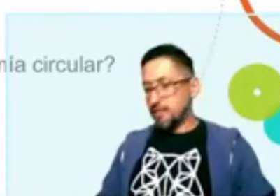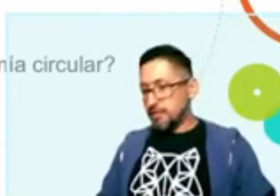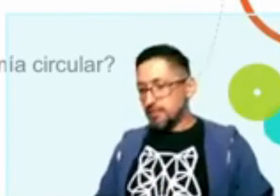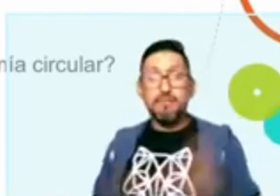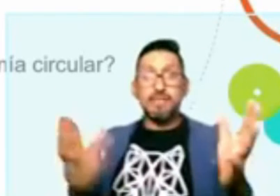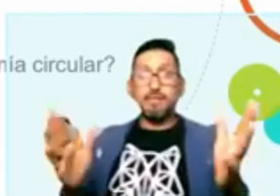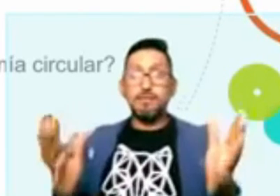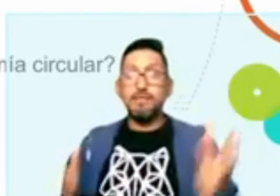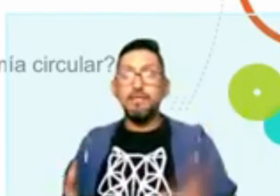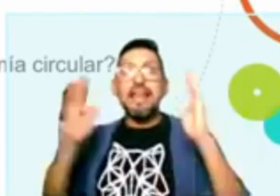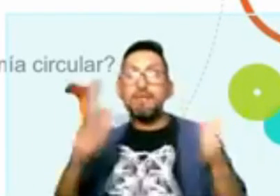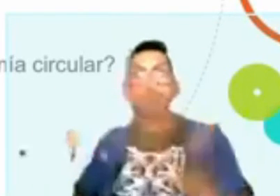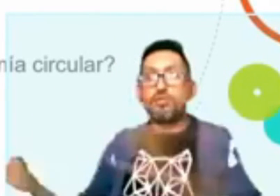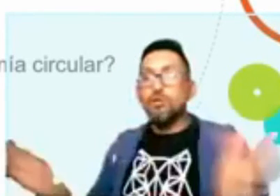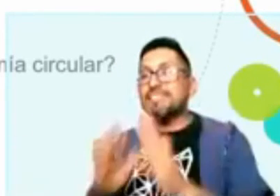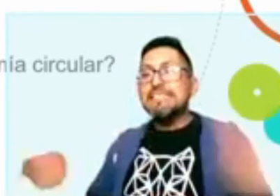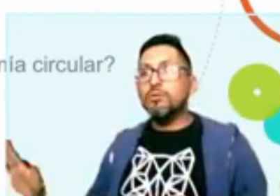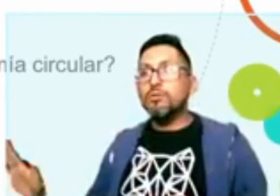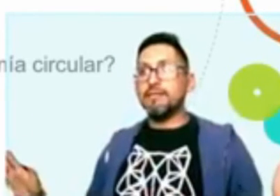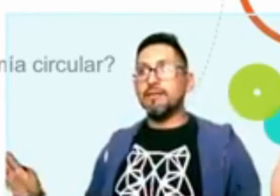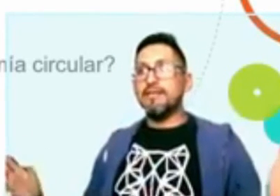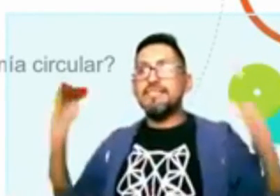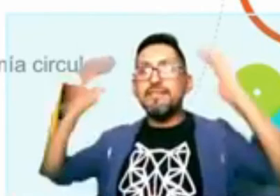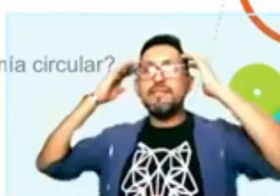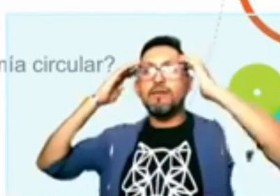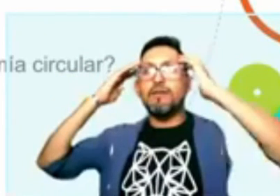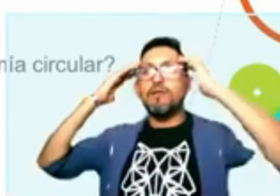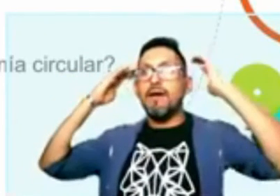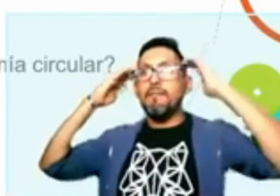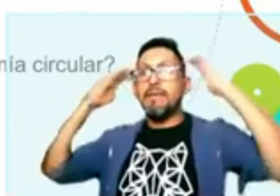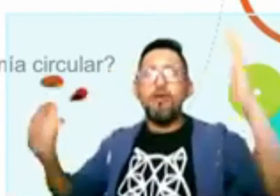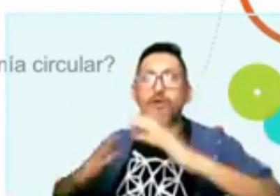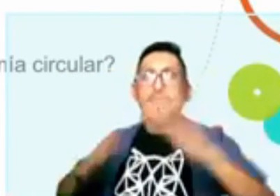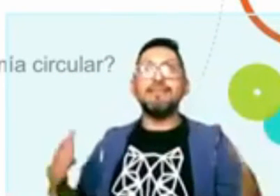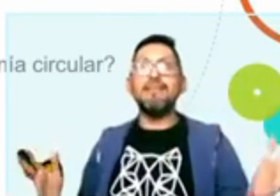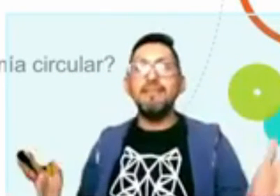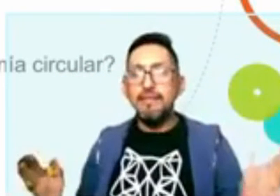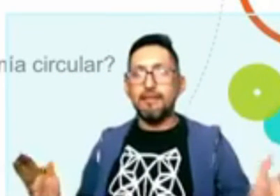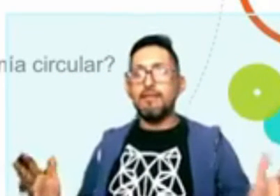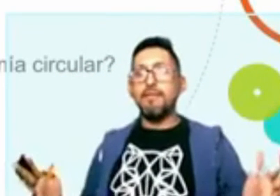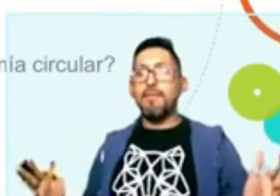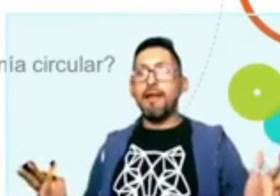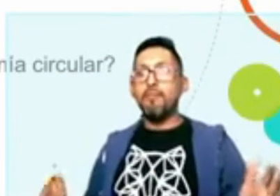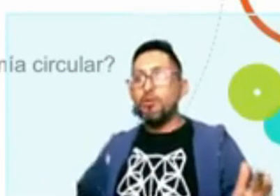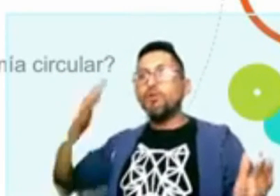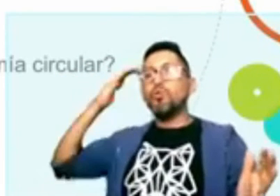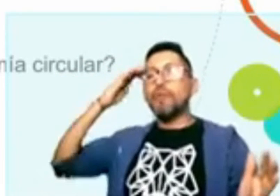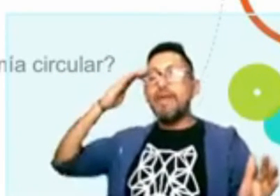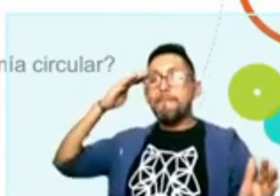diferente. Déjame decírtelo así, la basura solo existe en tu cabeza. Esta frase cuando me llegó no la entendí de plano,